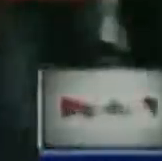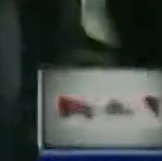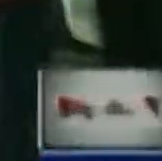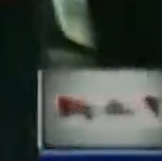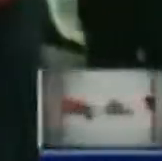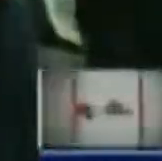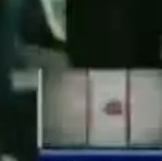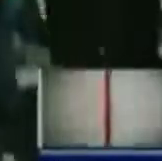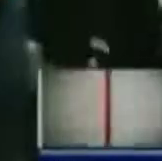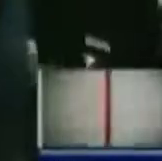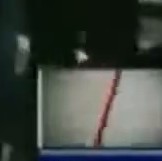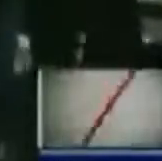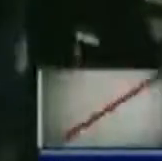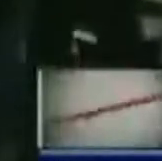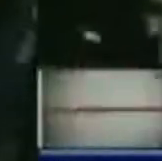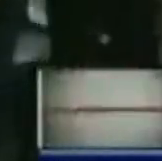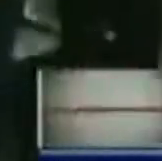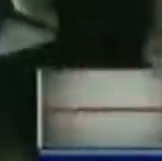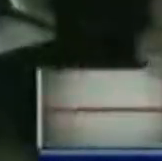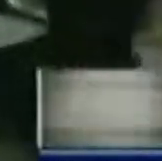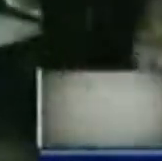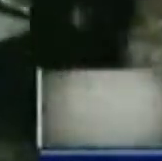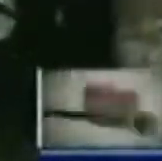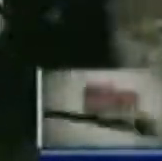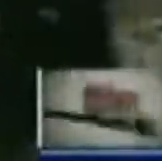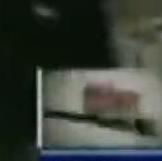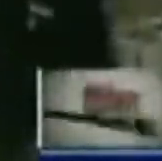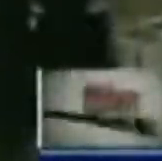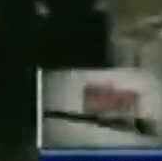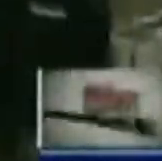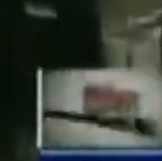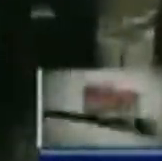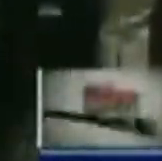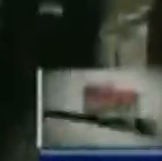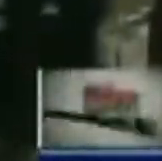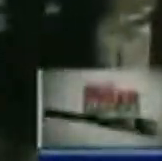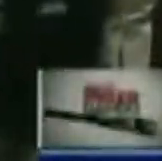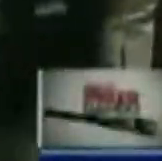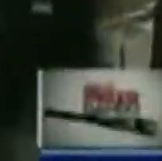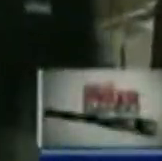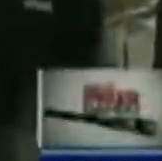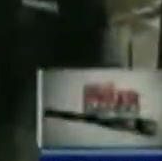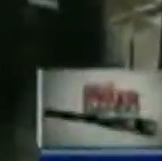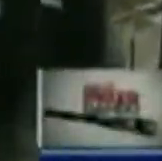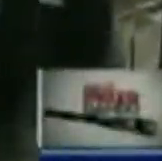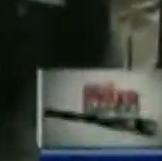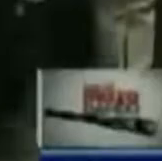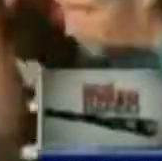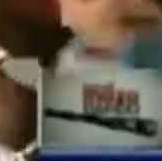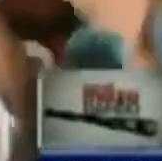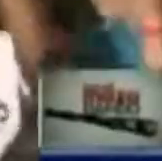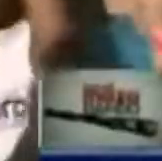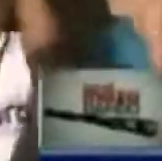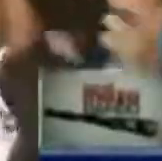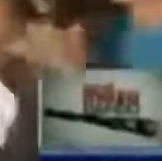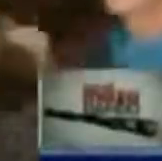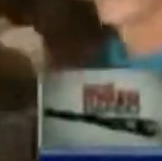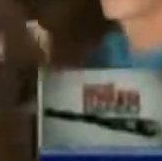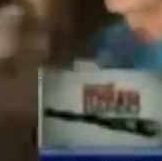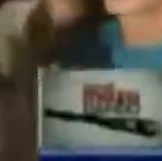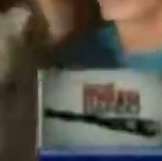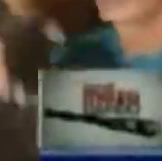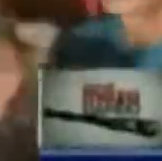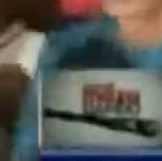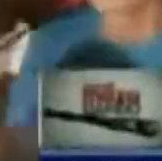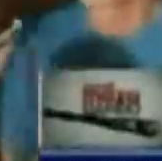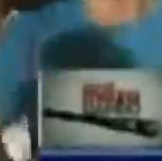el corazón amparito por la universidad militar bolivariana en el mejor